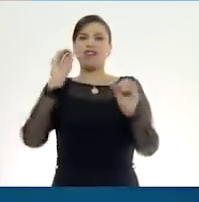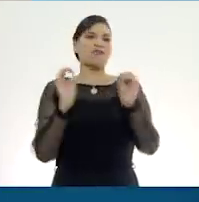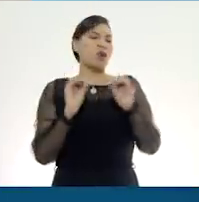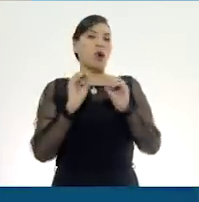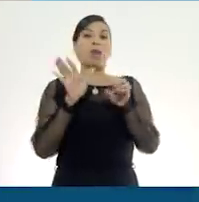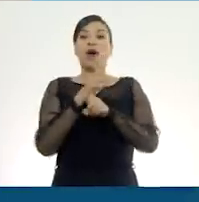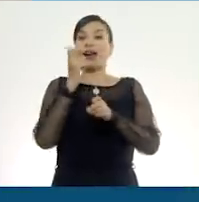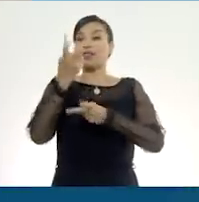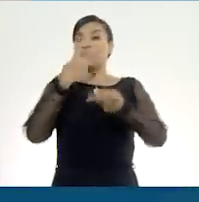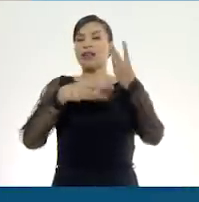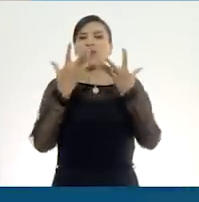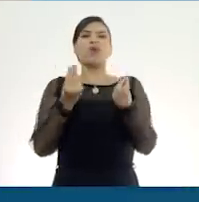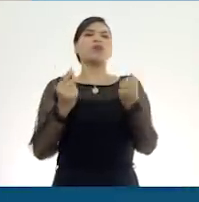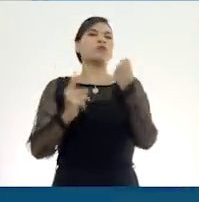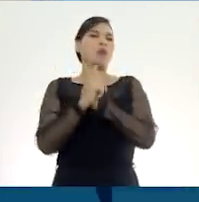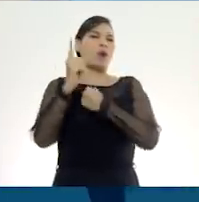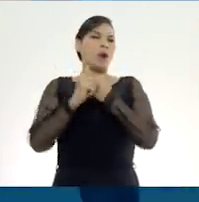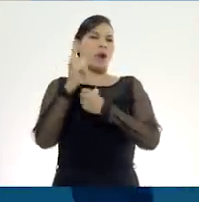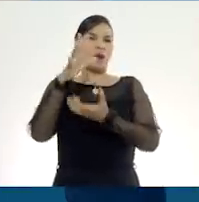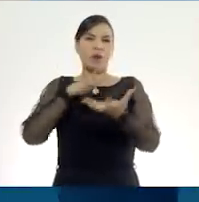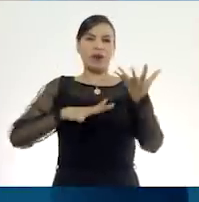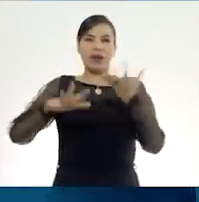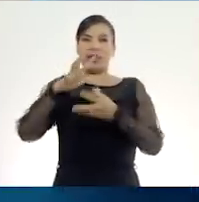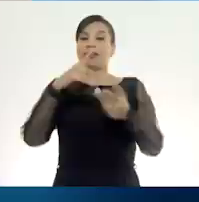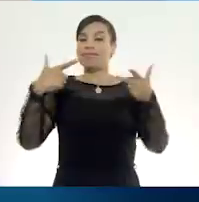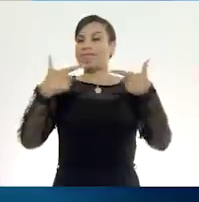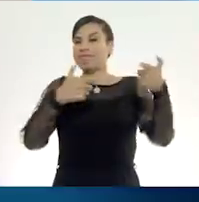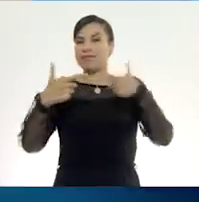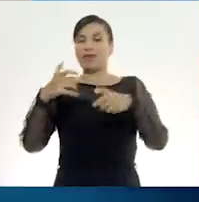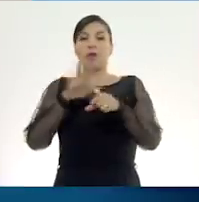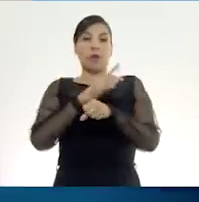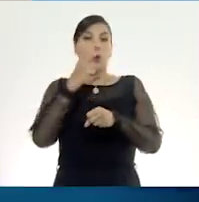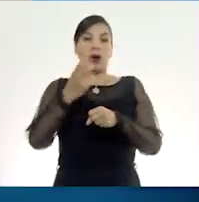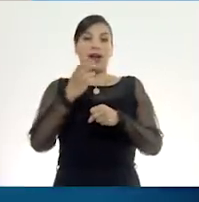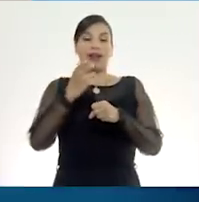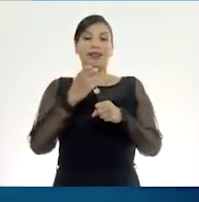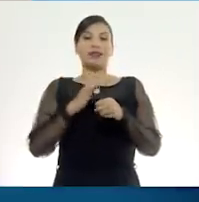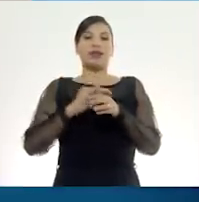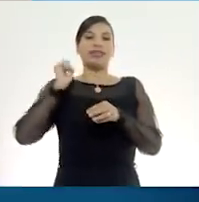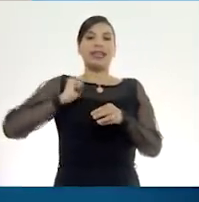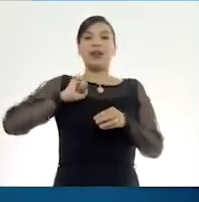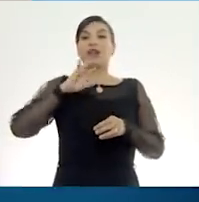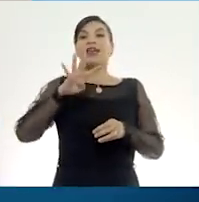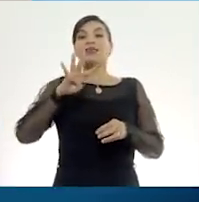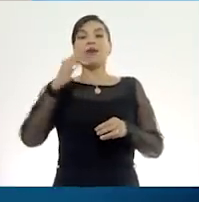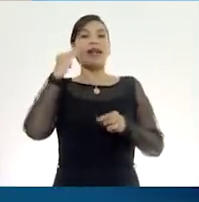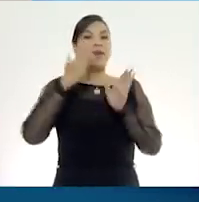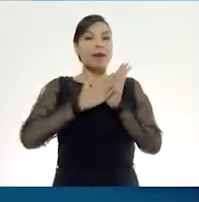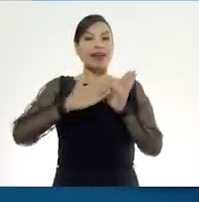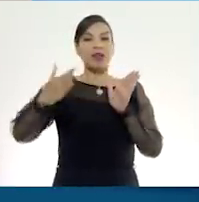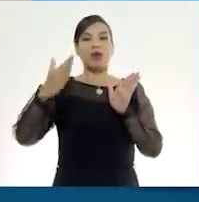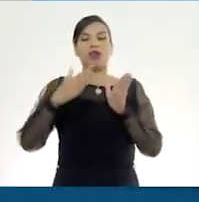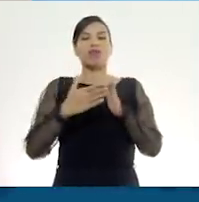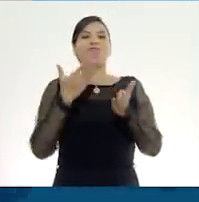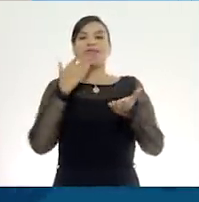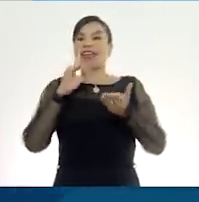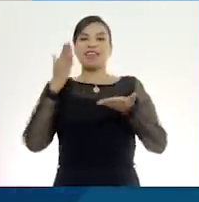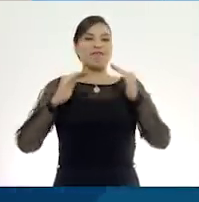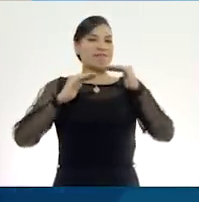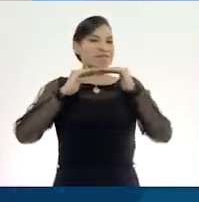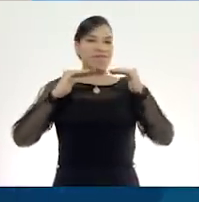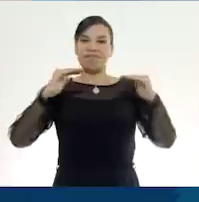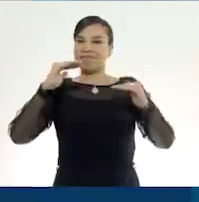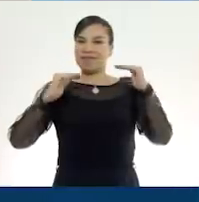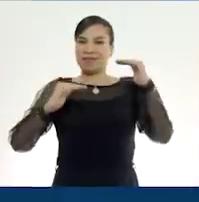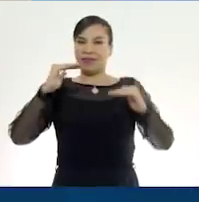y eso ocasionó muchos conflictos, incluso armados. Por lo tanto, el siglo XIX fue un periodo de inestabilidad